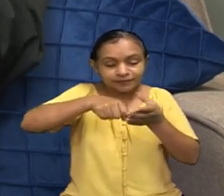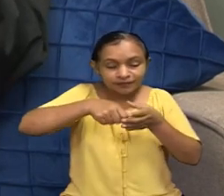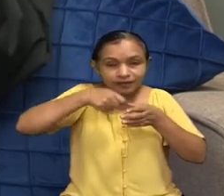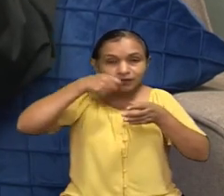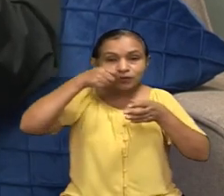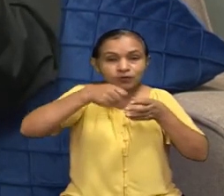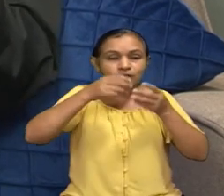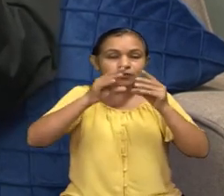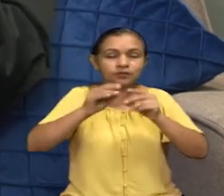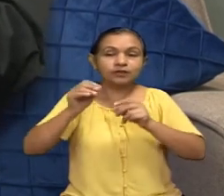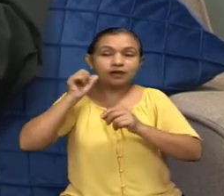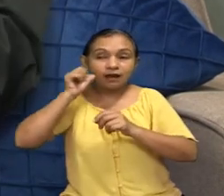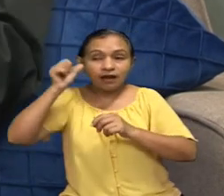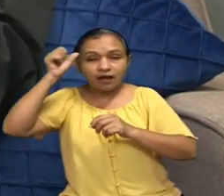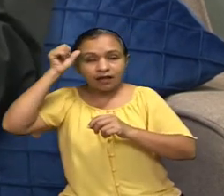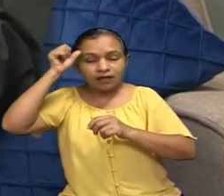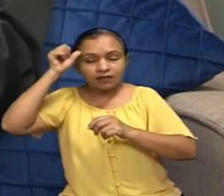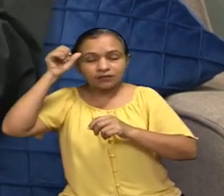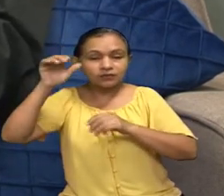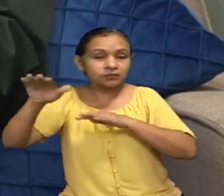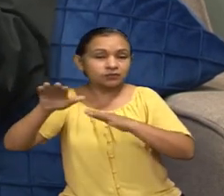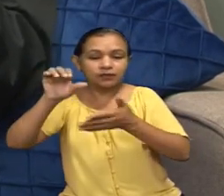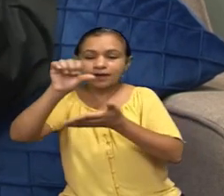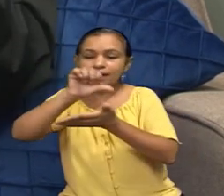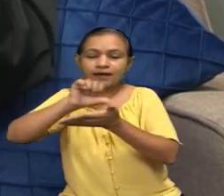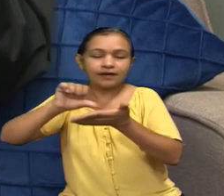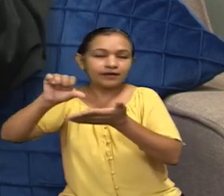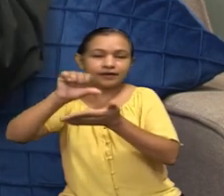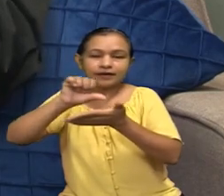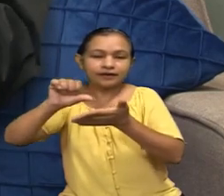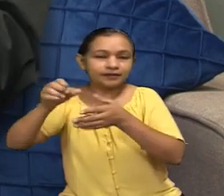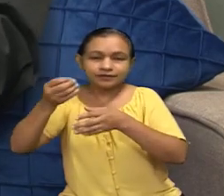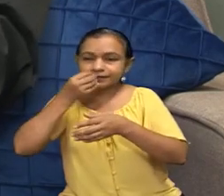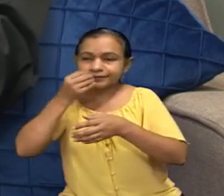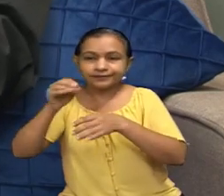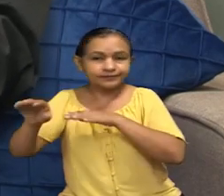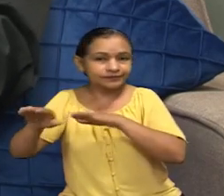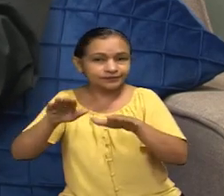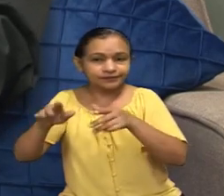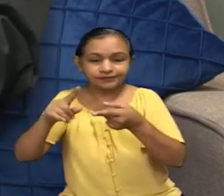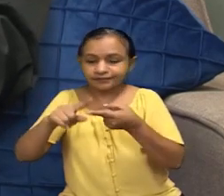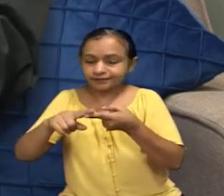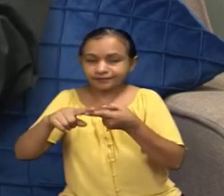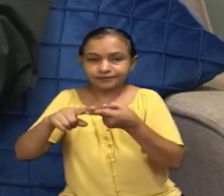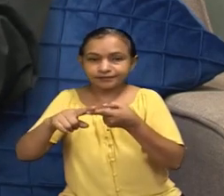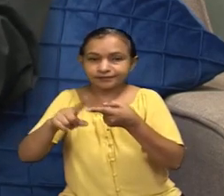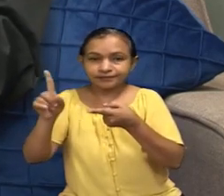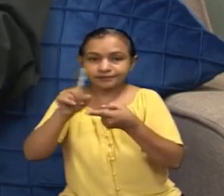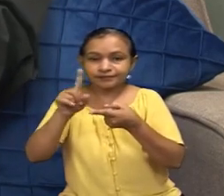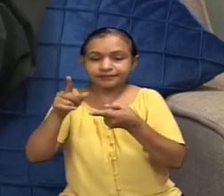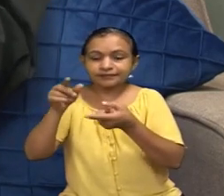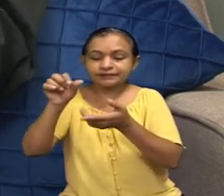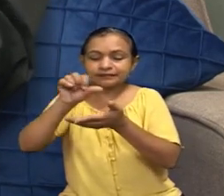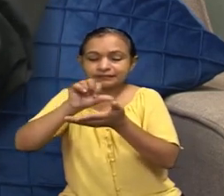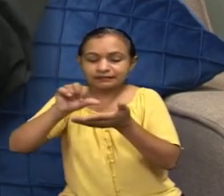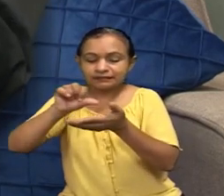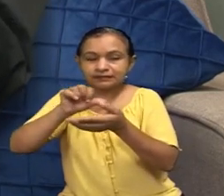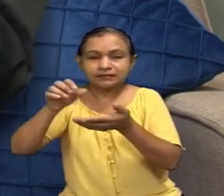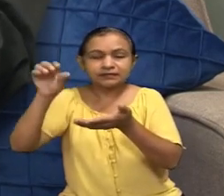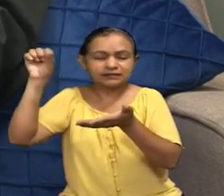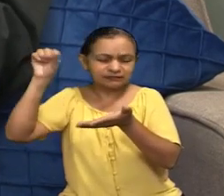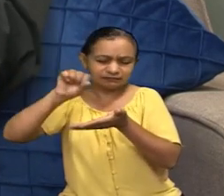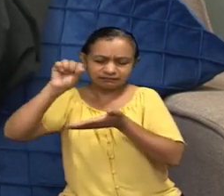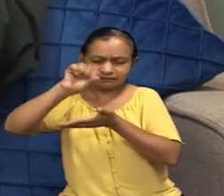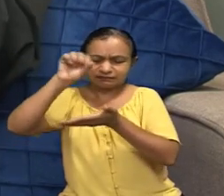su sistema digestivo no puede procesar los aceites, no puede procesar la grasa, los condimentos.